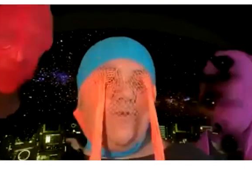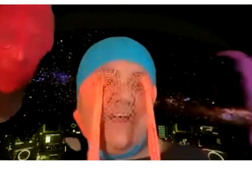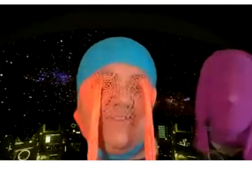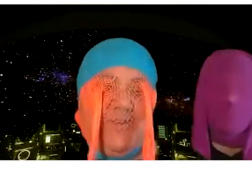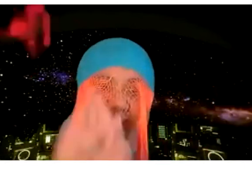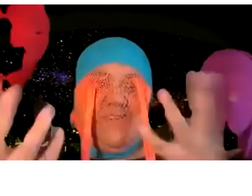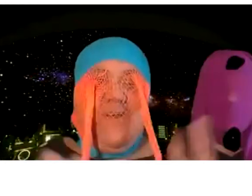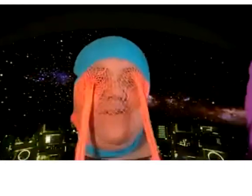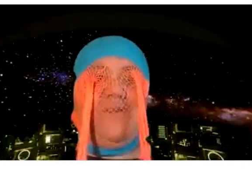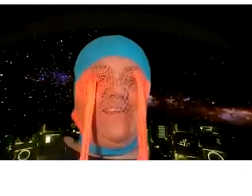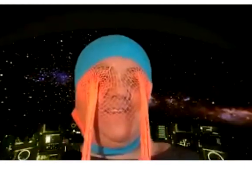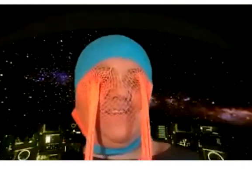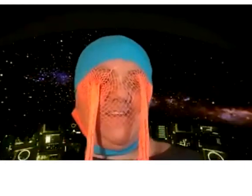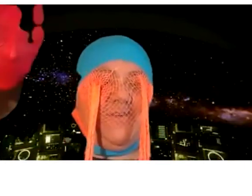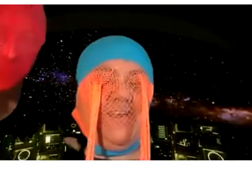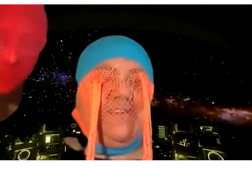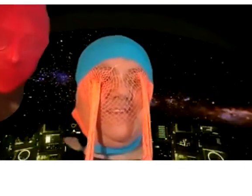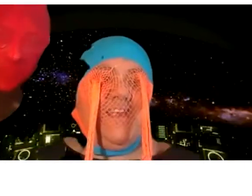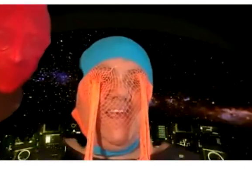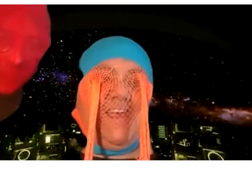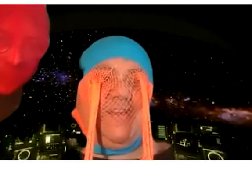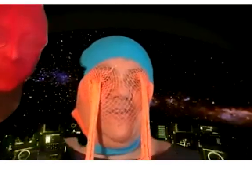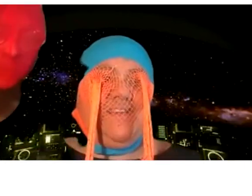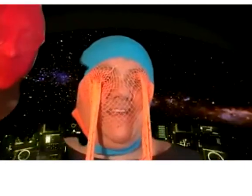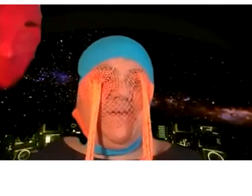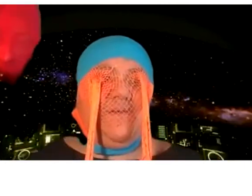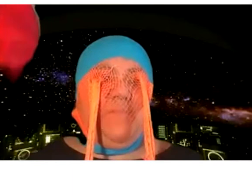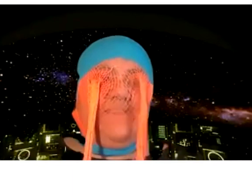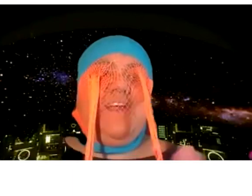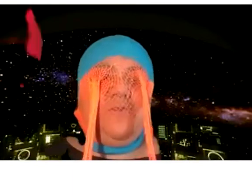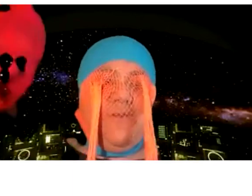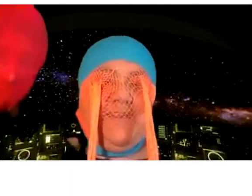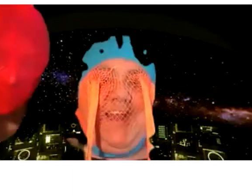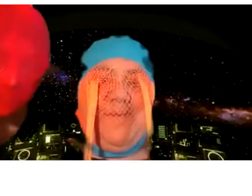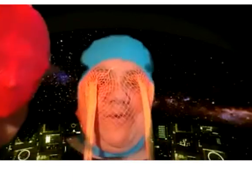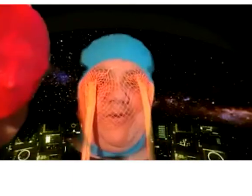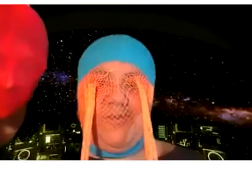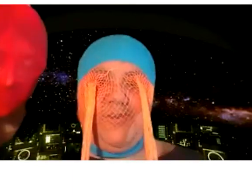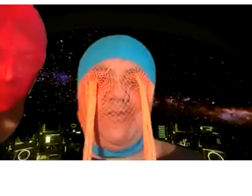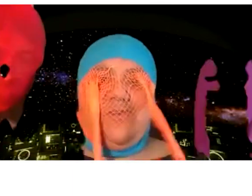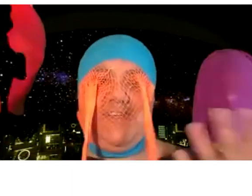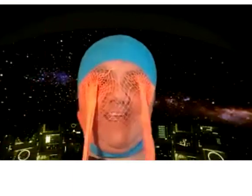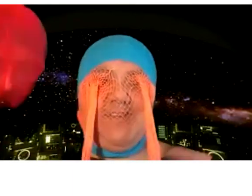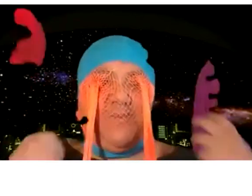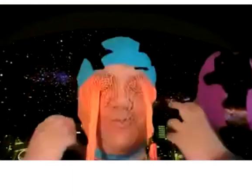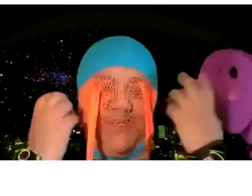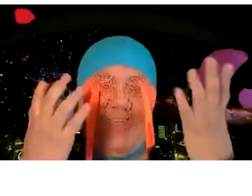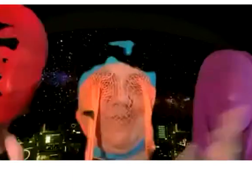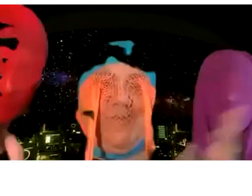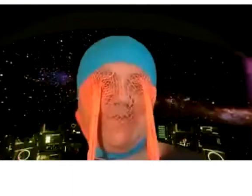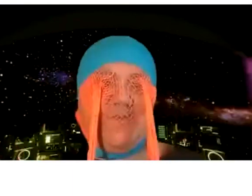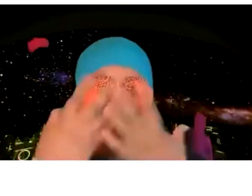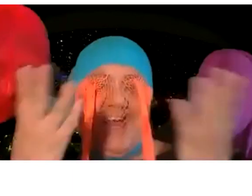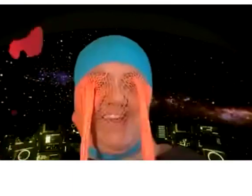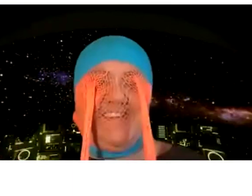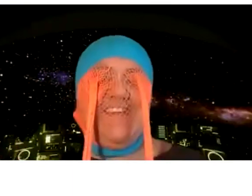algunas provocaciones, ¿no? Algunas cosas que nos hacen pensar justamente la voz, ¿no? Tanto citas como